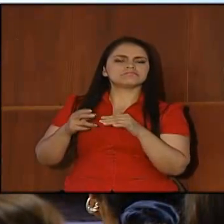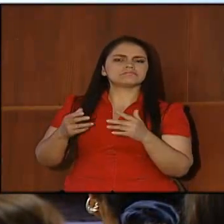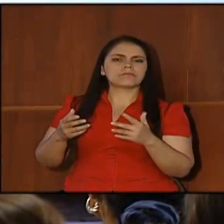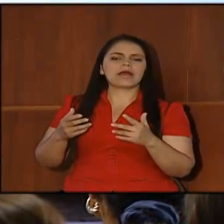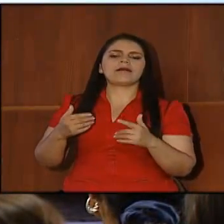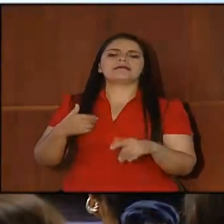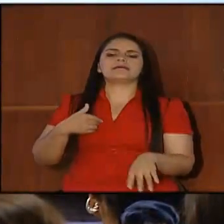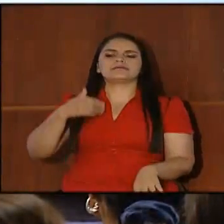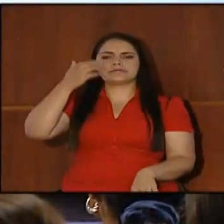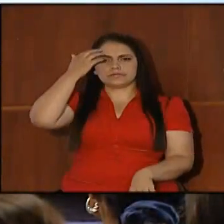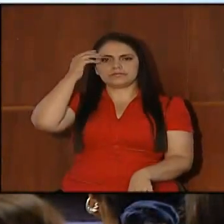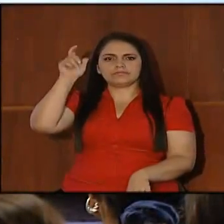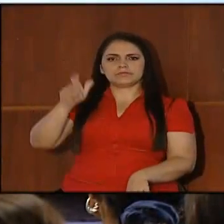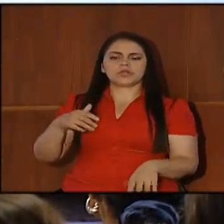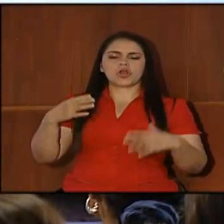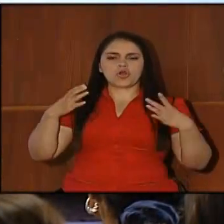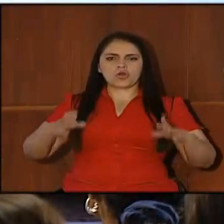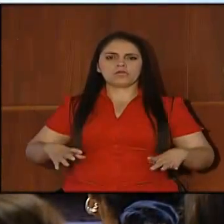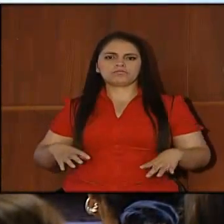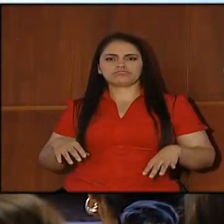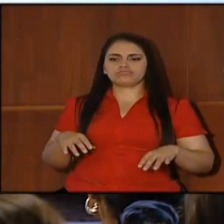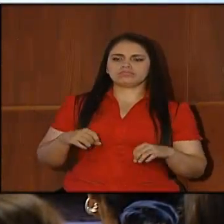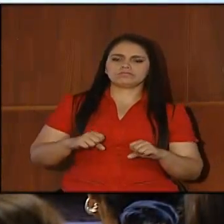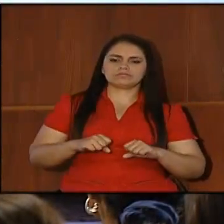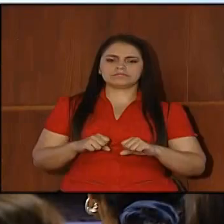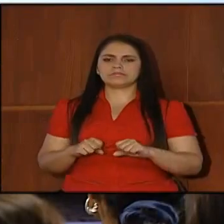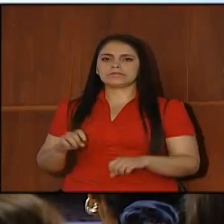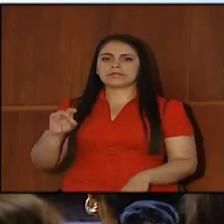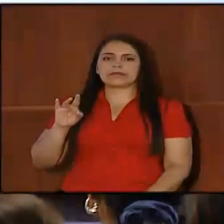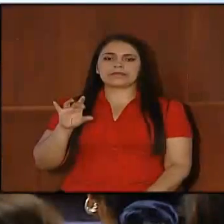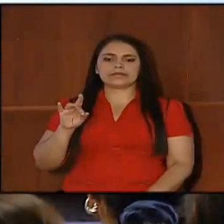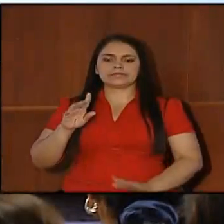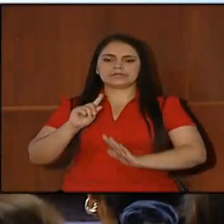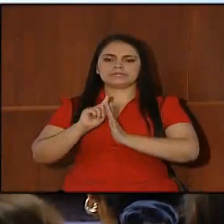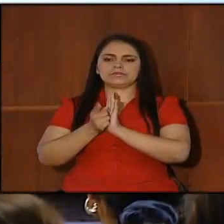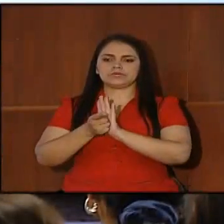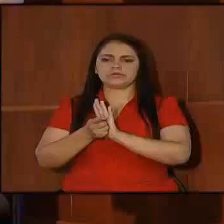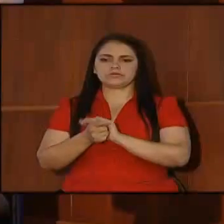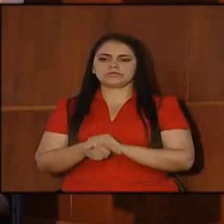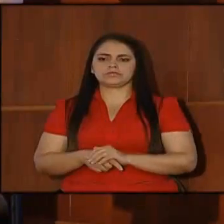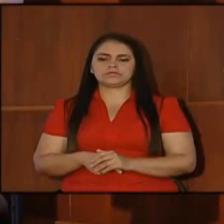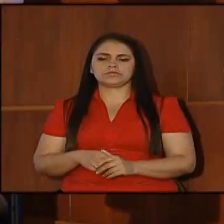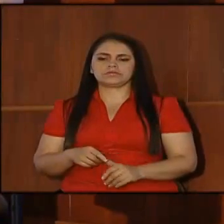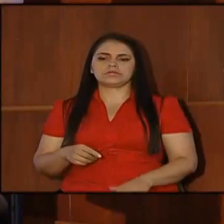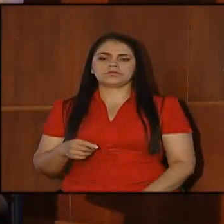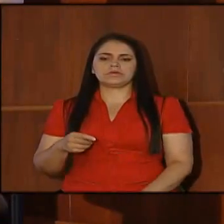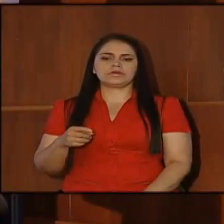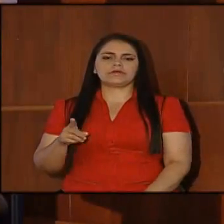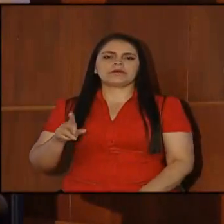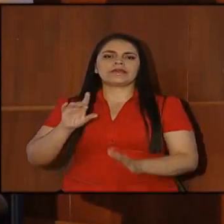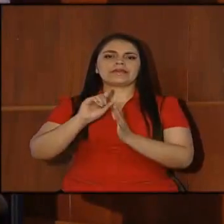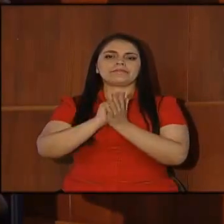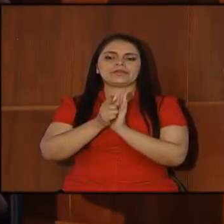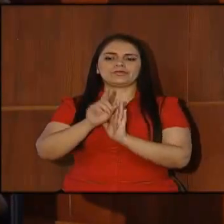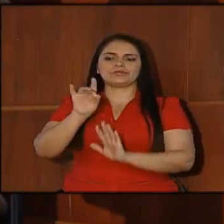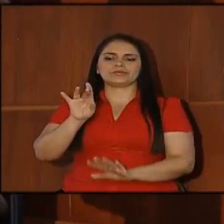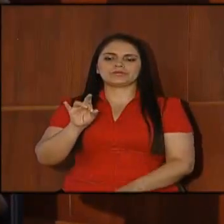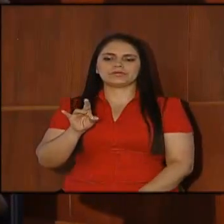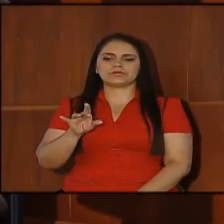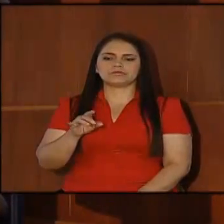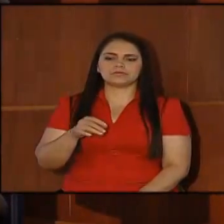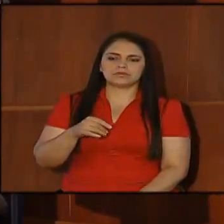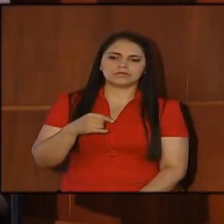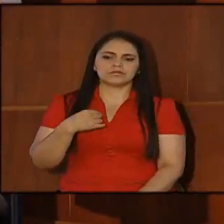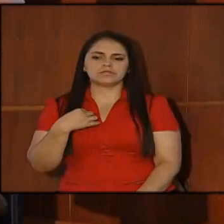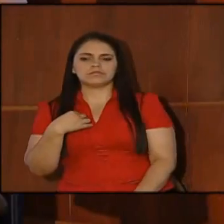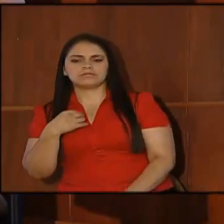ya sabemos de que el paciente hace movimientos cada 15 minutos. Un paciente sentado en silla tiene que levantar la cadera cada 15 minutos. Entonces